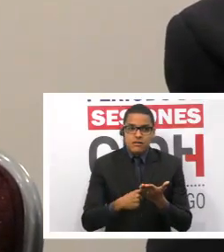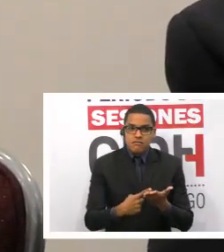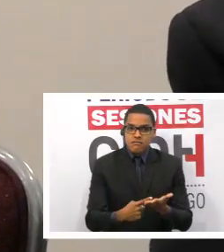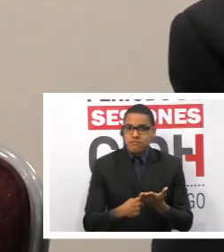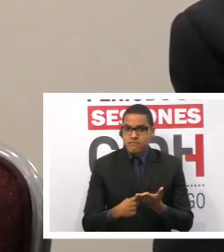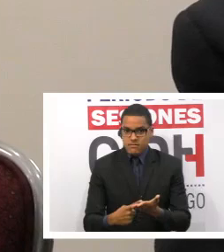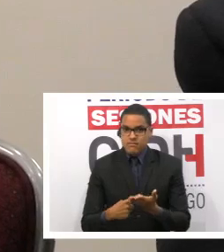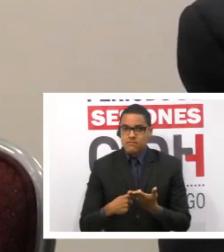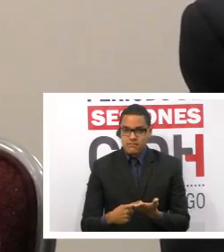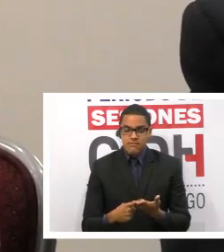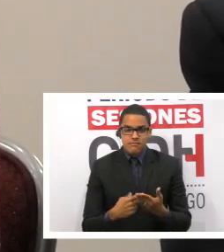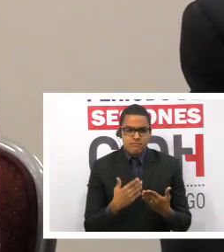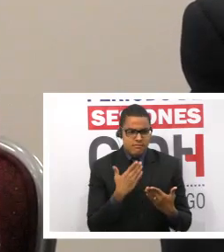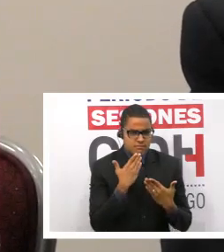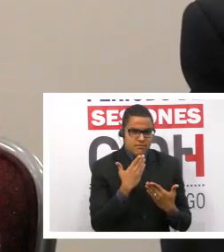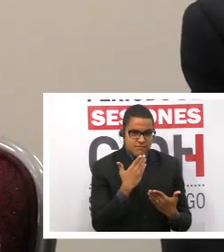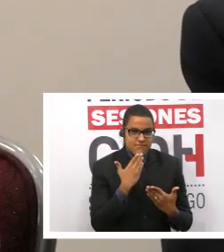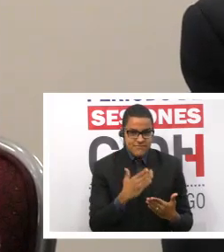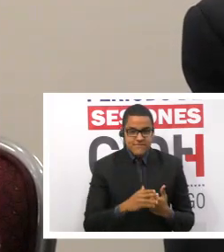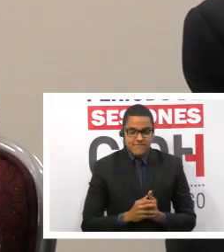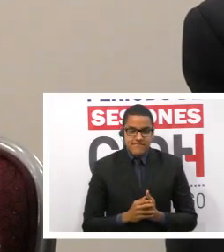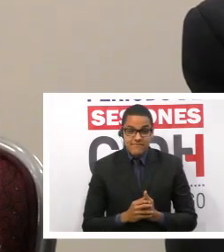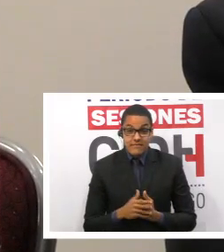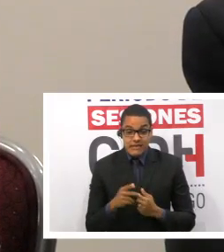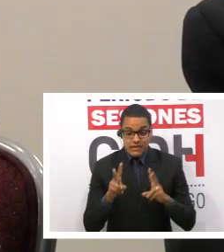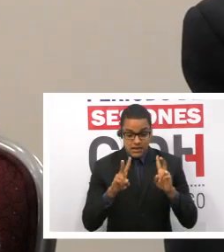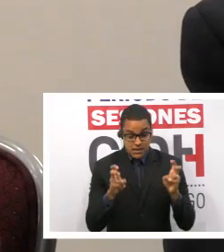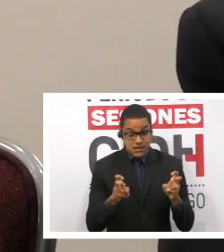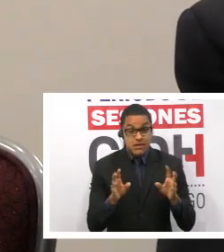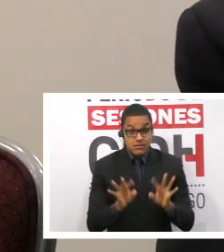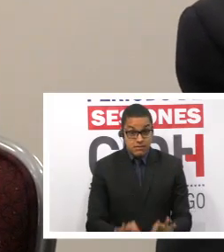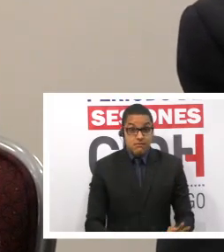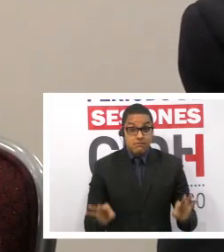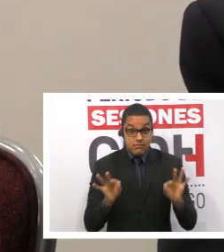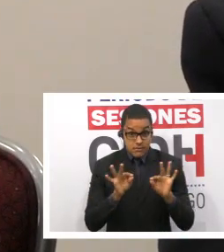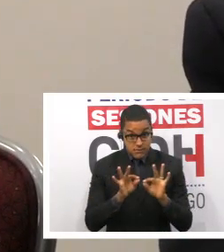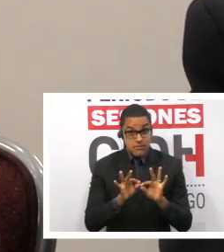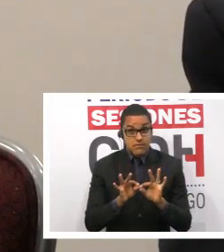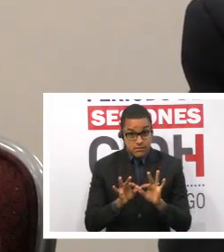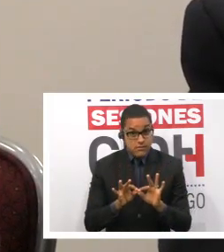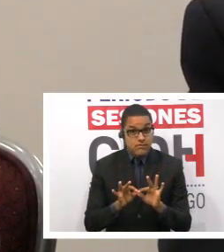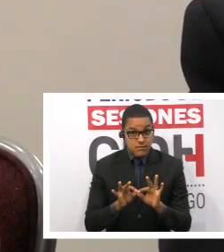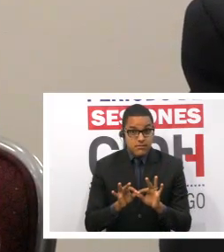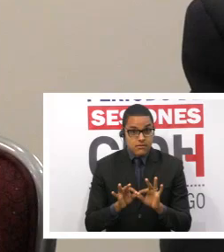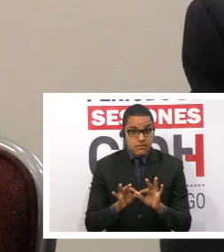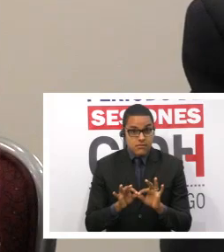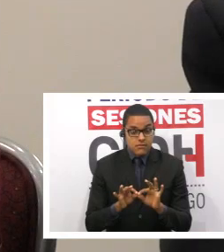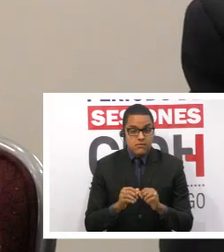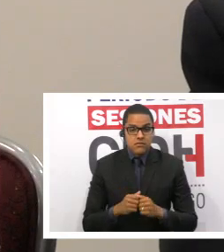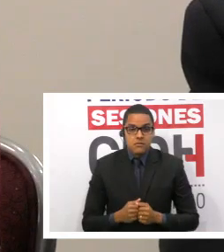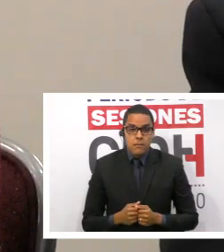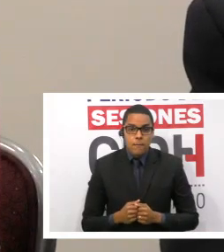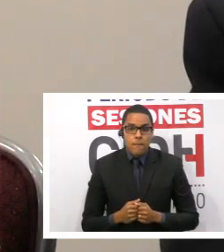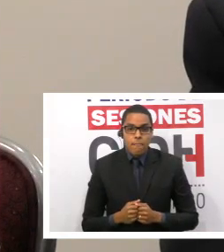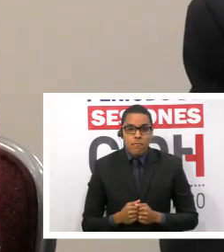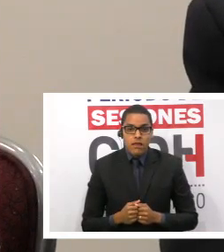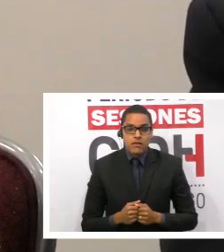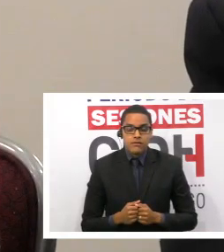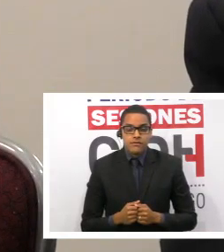como es la política fiscal y la garantía de derechos de la población